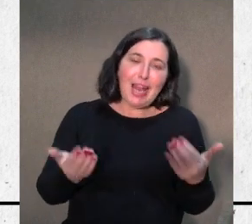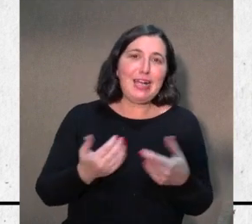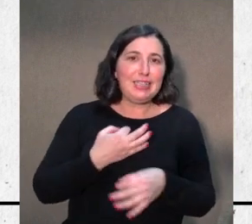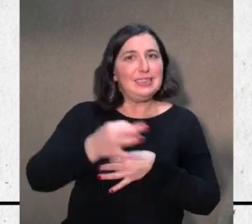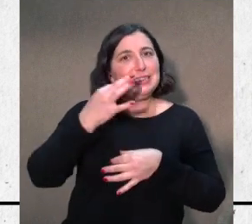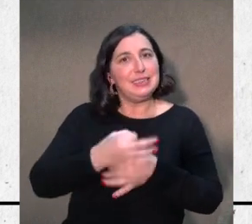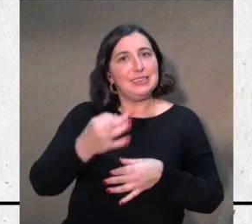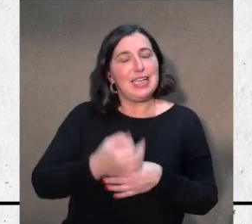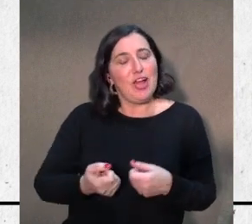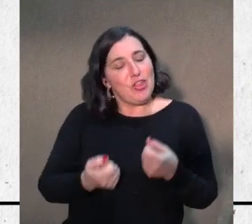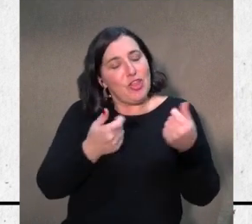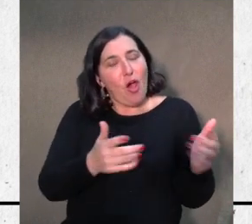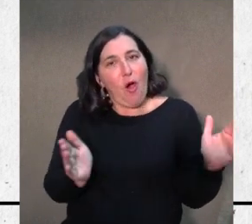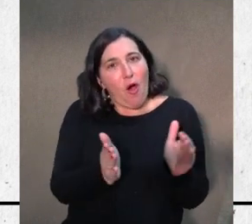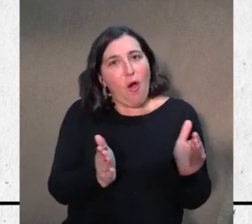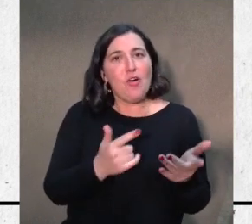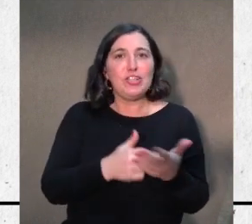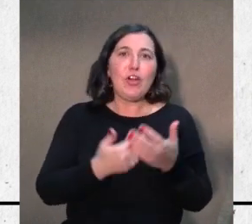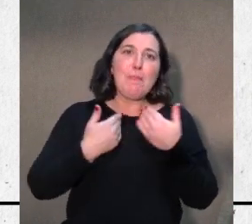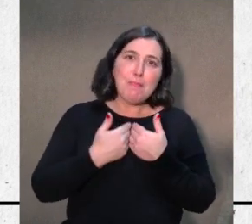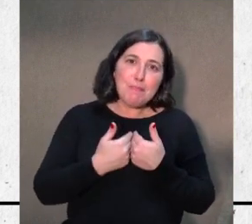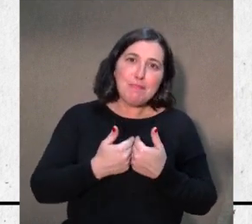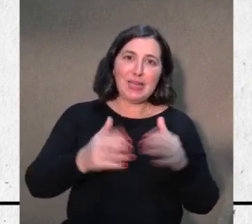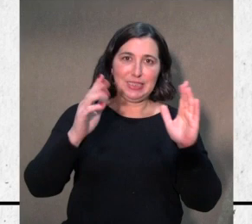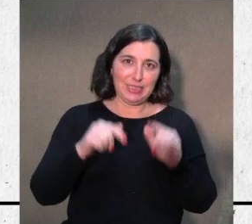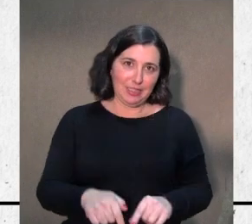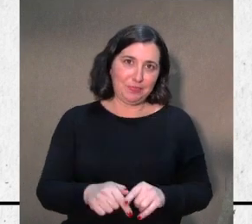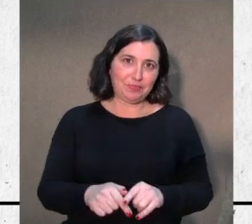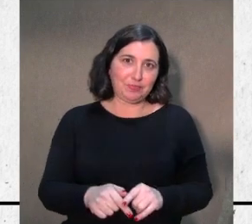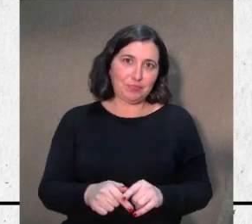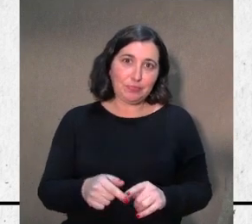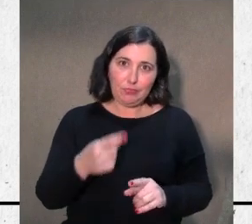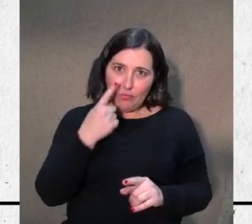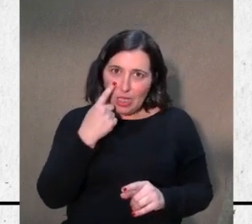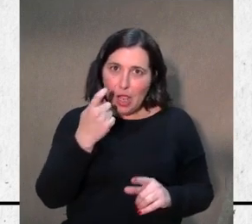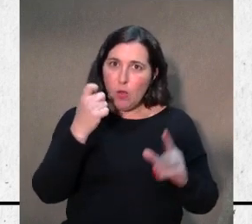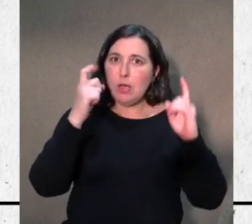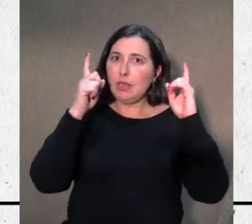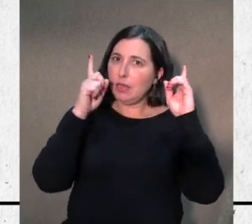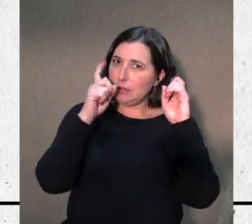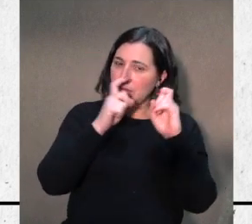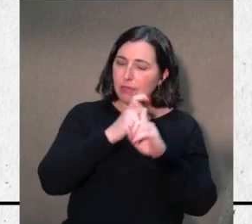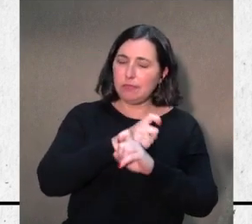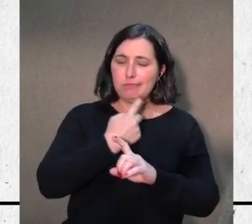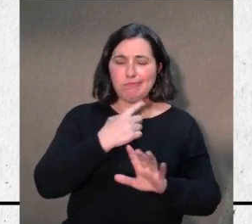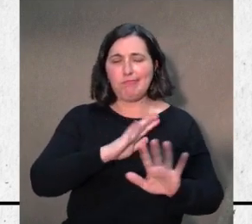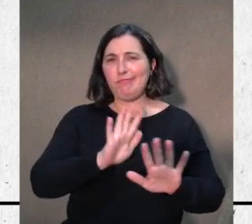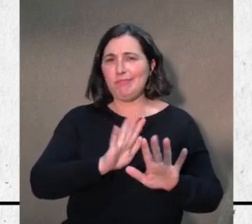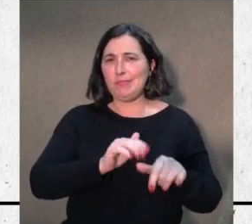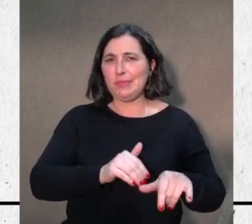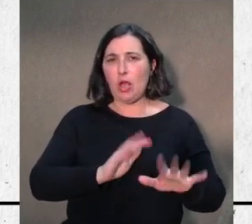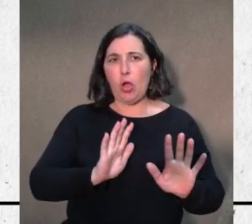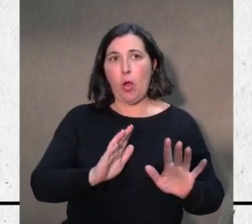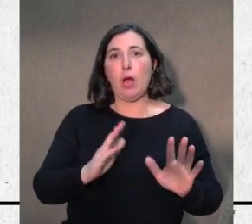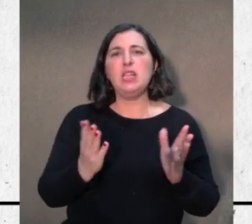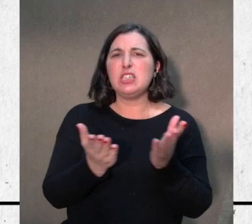bueno, cuando vi lo difícil que era, dije: ah, no, esto para mí no es, porque hay que estudiar, ¿no? Todos sabemos que cuesta,